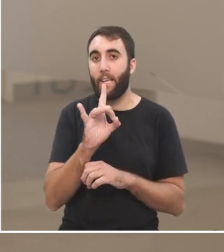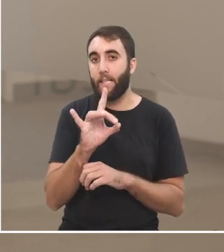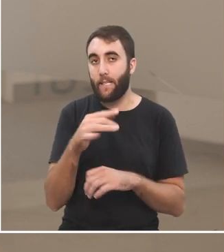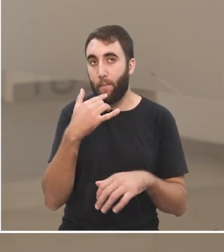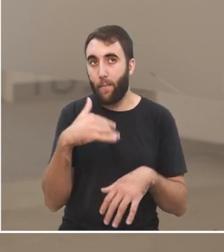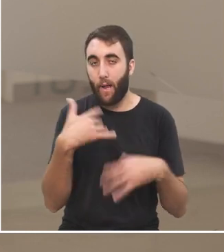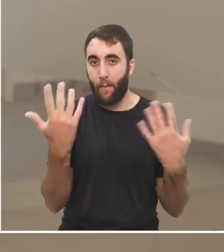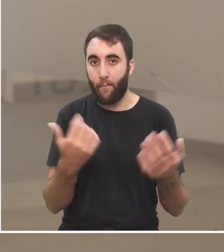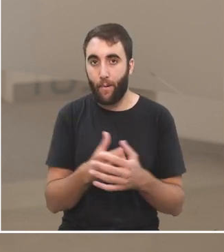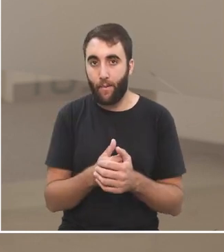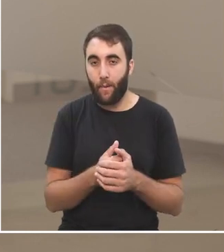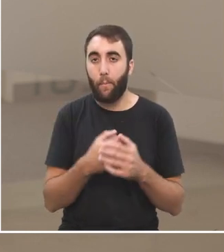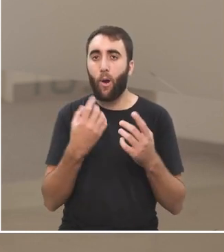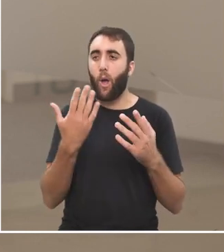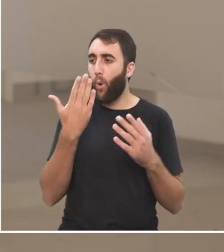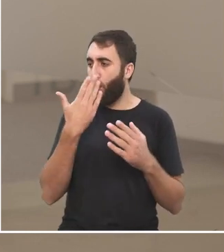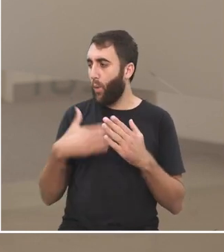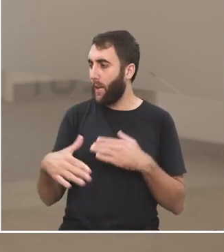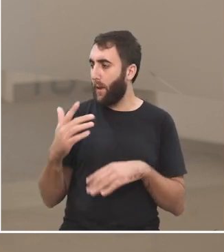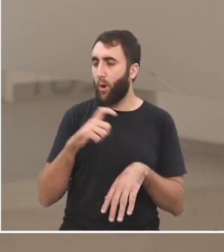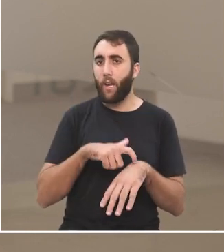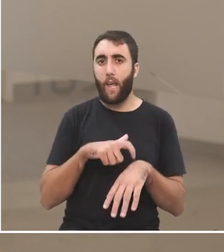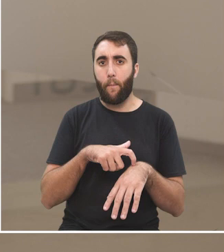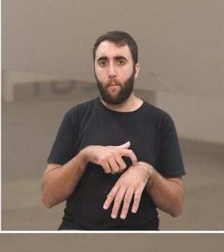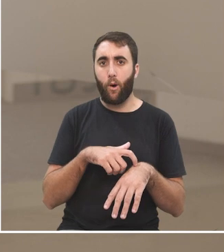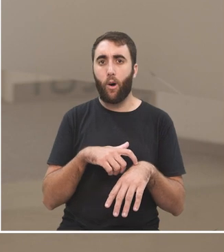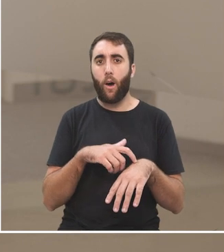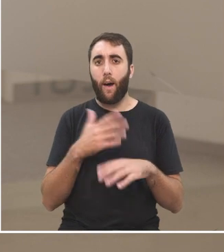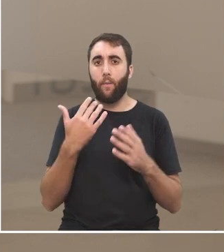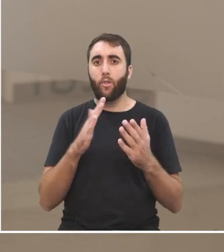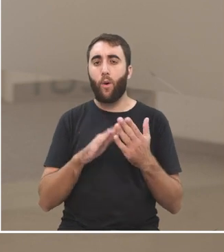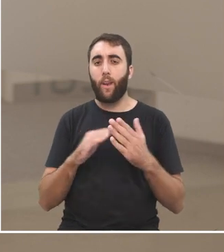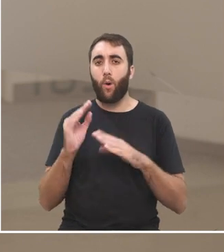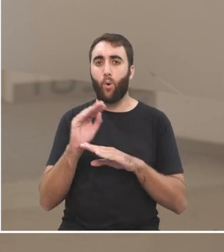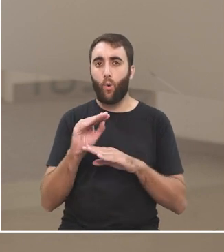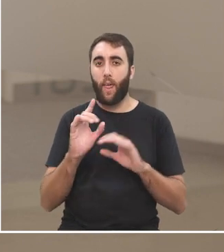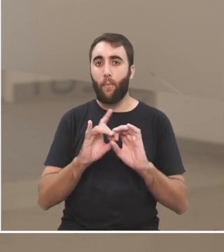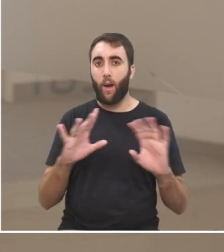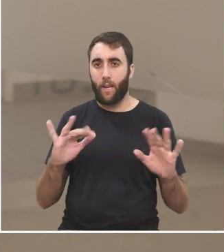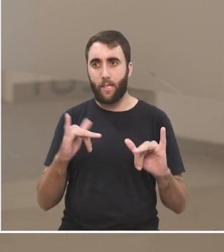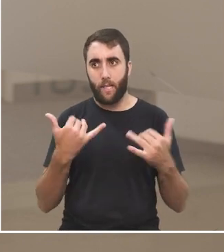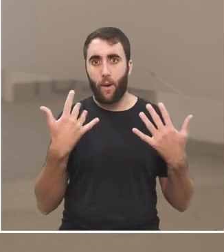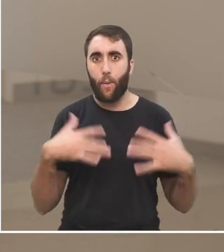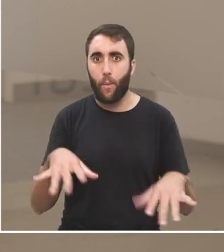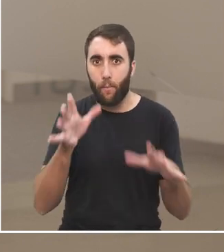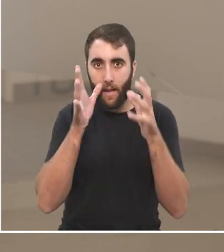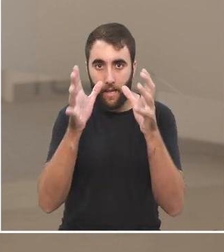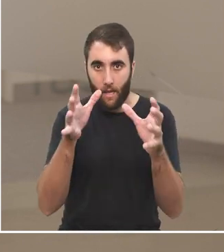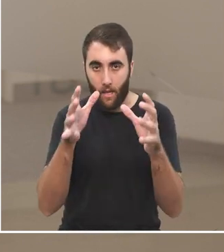porque en el último tiempo me parece que esto que estamos llamando cultura democrática se ha visto tan amenazado que